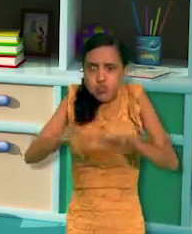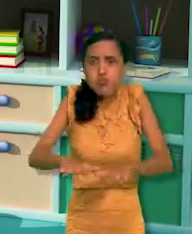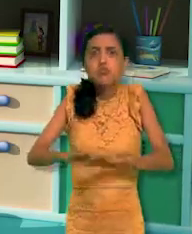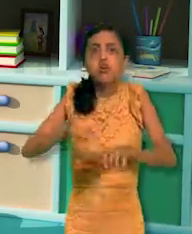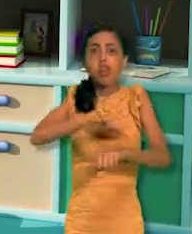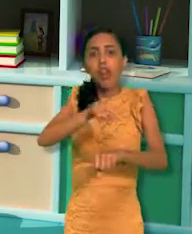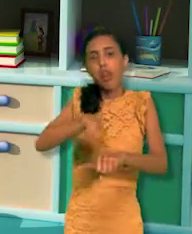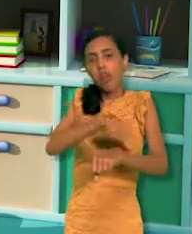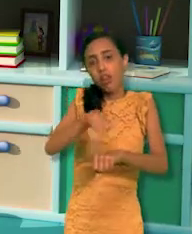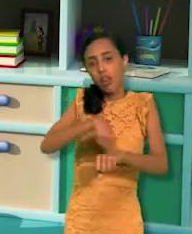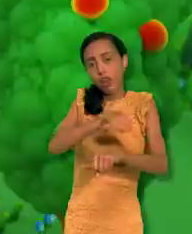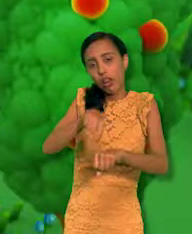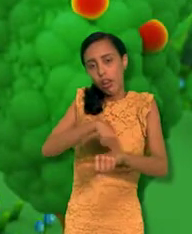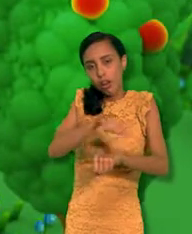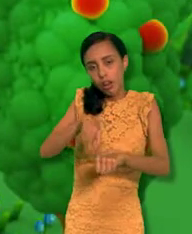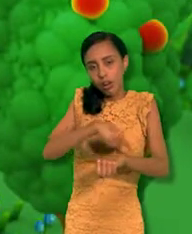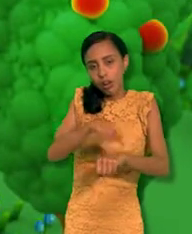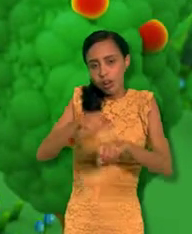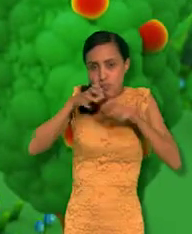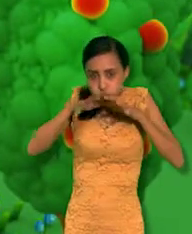pudo horas y horas.